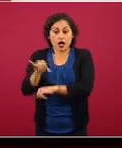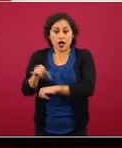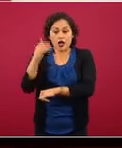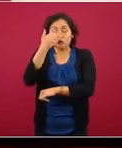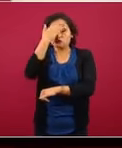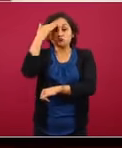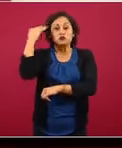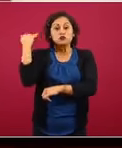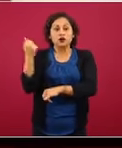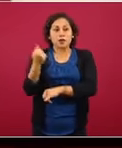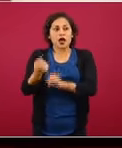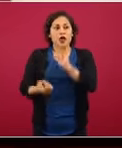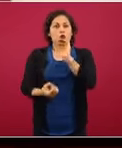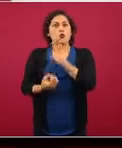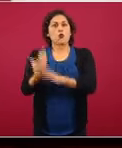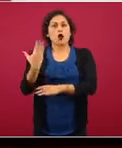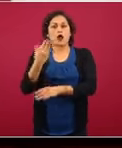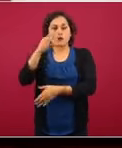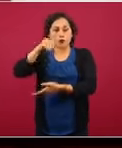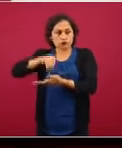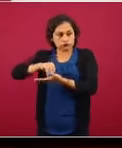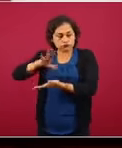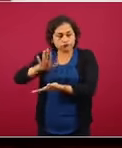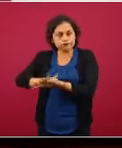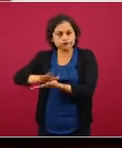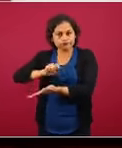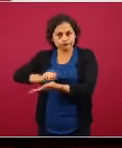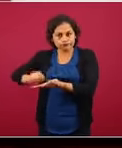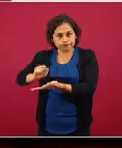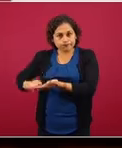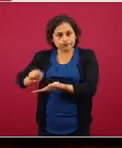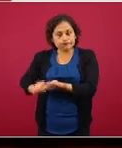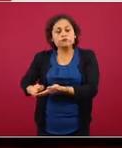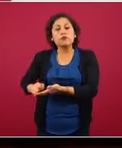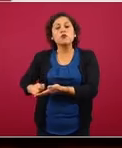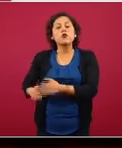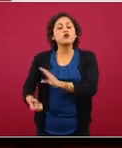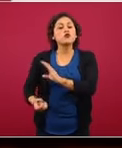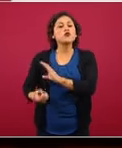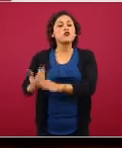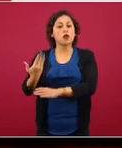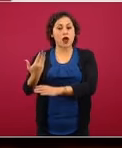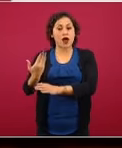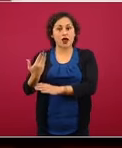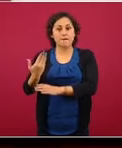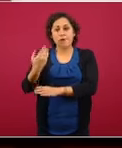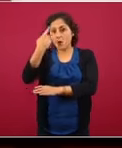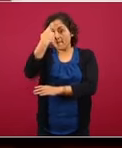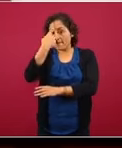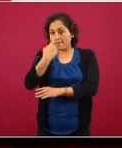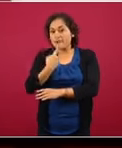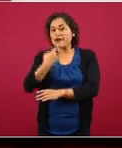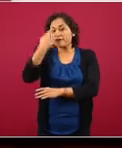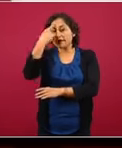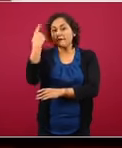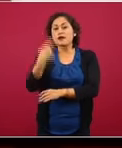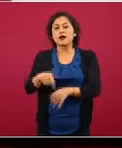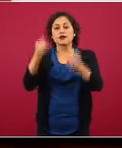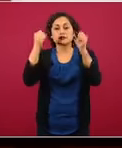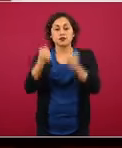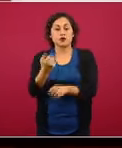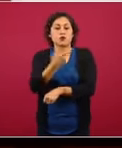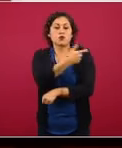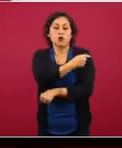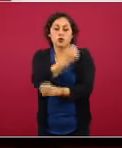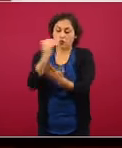fue este evento, ahora lo estamos observando, actualizamos el perfil de seguridad de la vacuna,